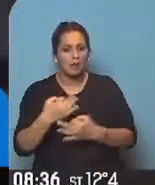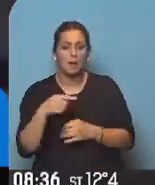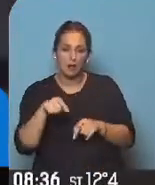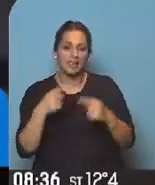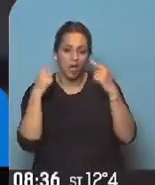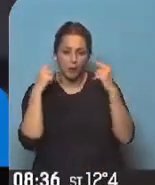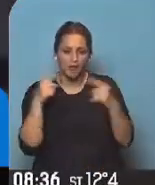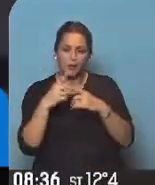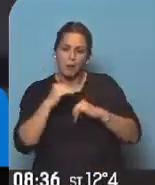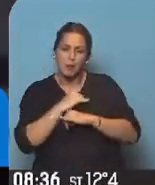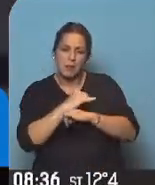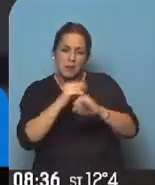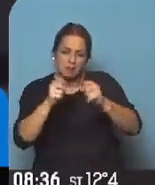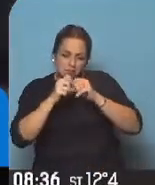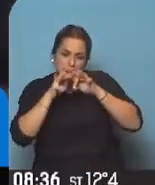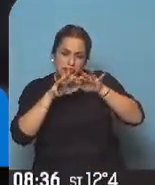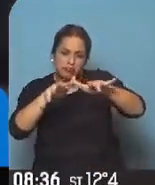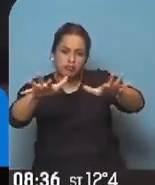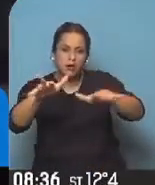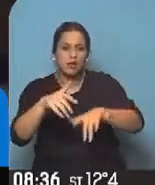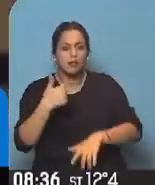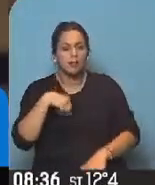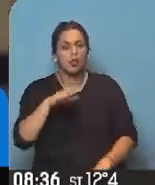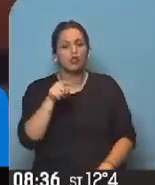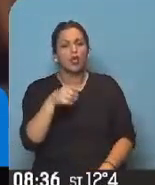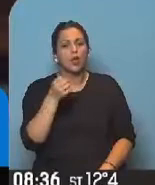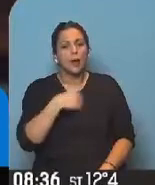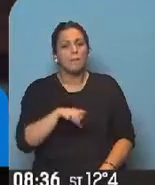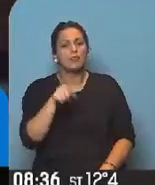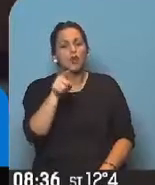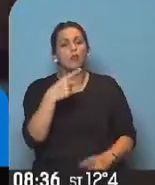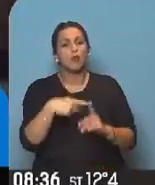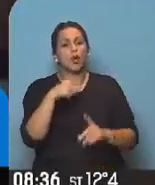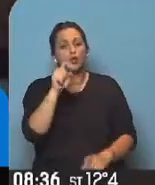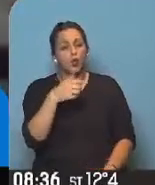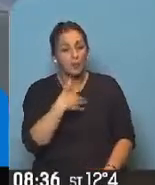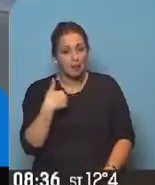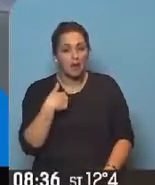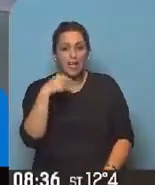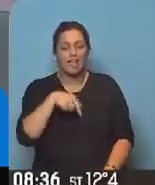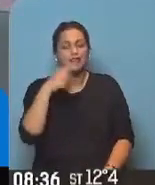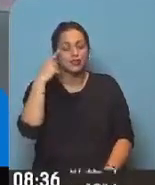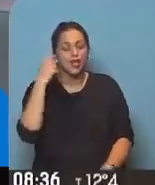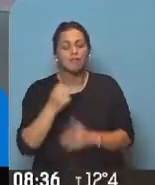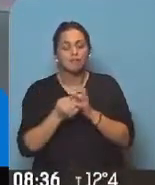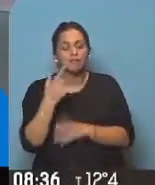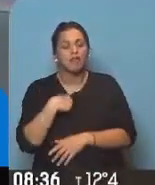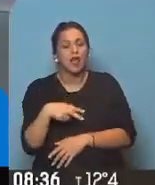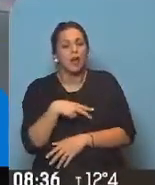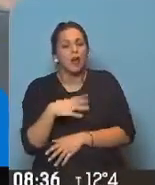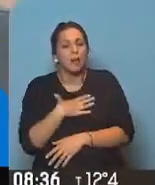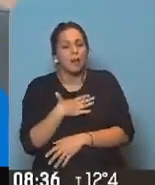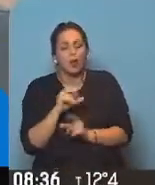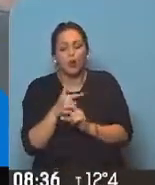si superó ampliamente mis expectativas todo empezó con tu mamá sé por qué esto es muy personal si no hay un grupo de